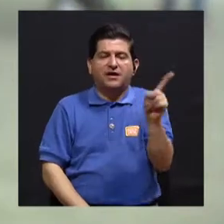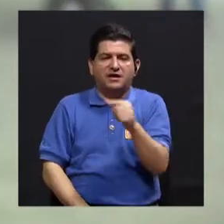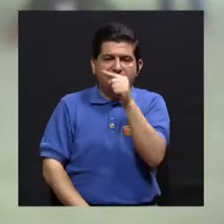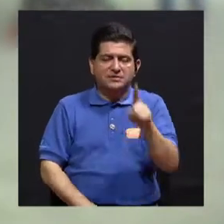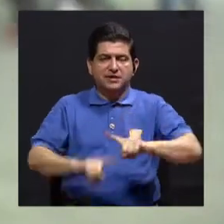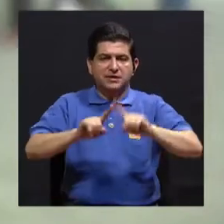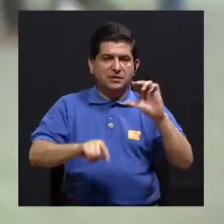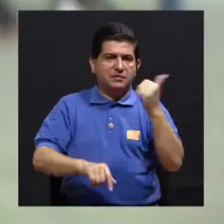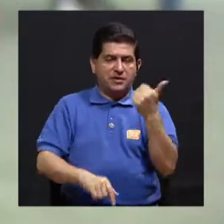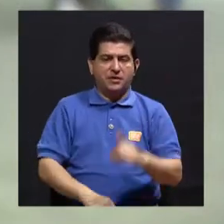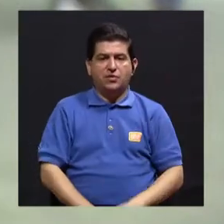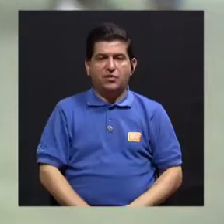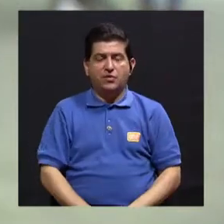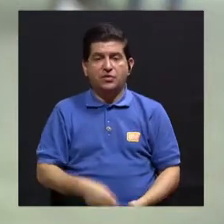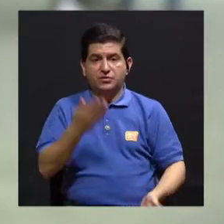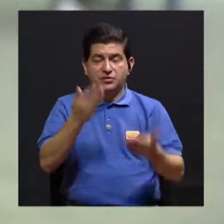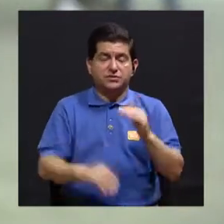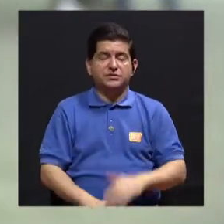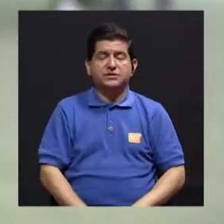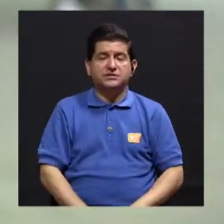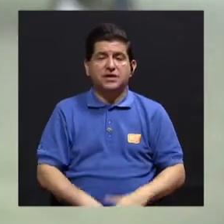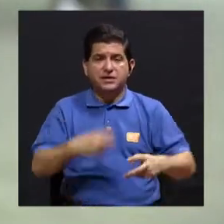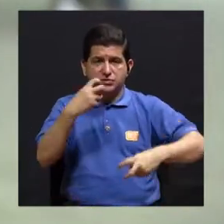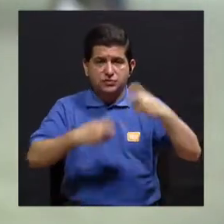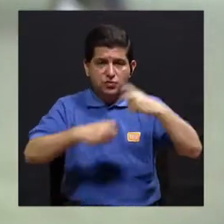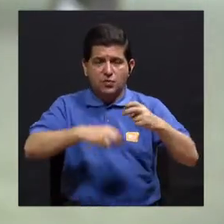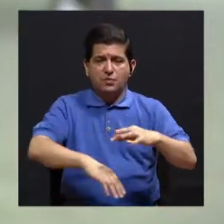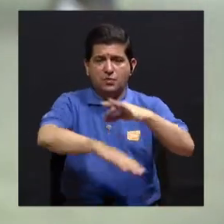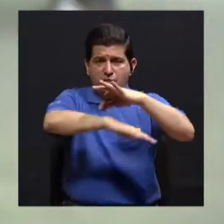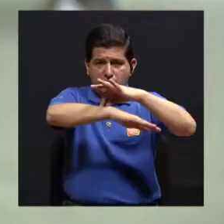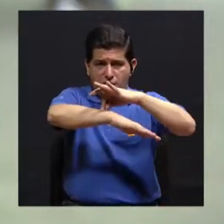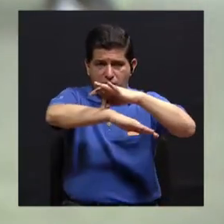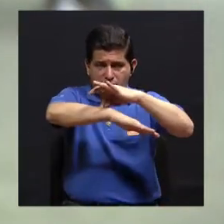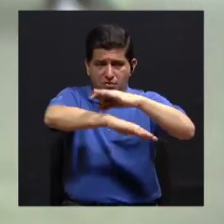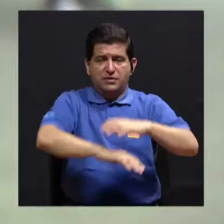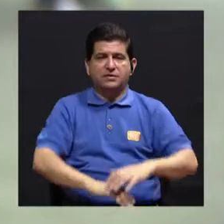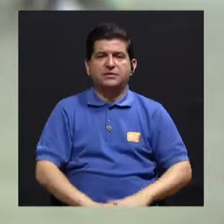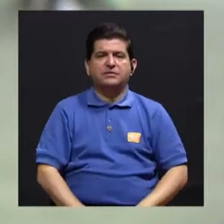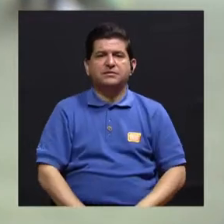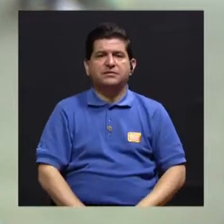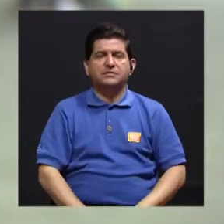fácilmente. Sin embargo, hay otras como la dermatobiasis, que es la conocida